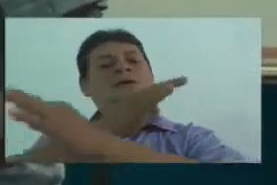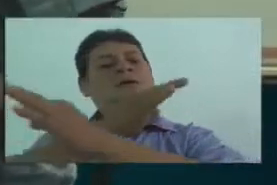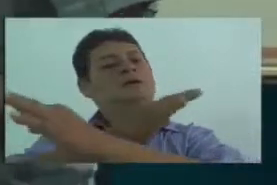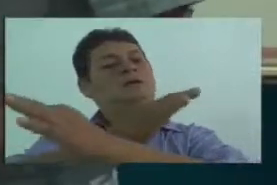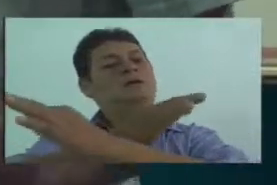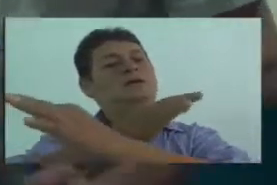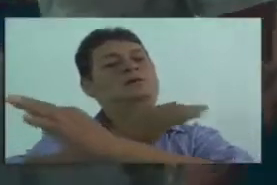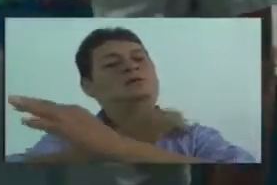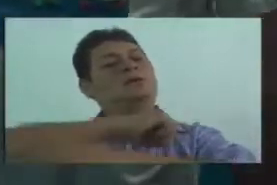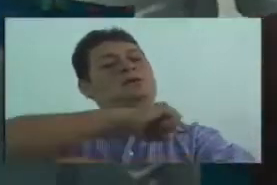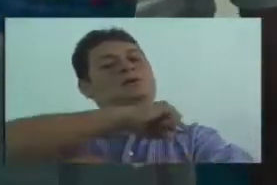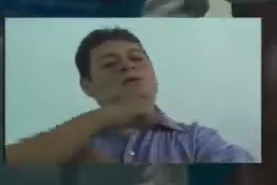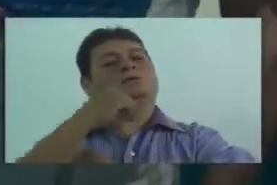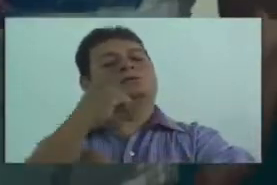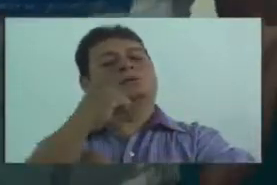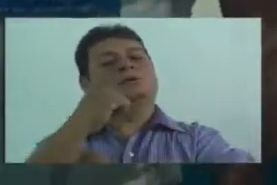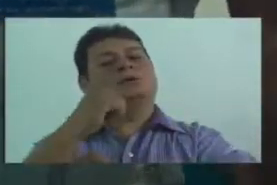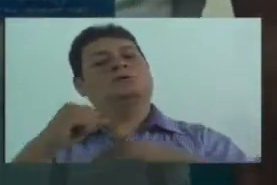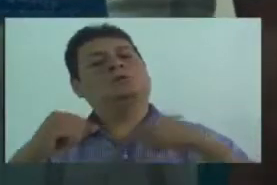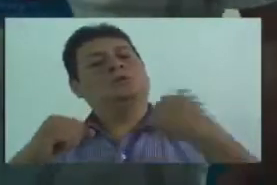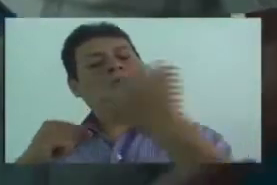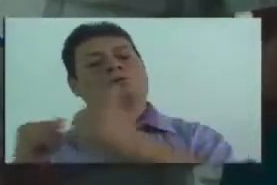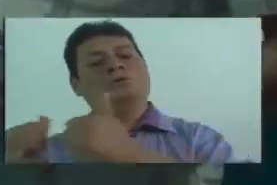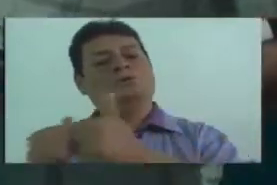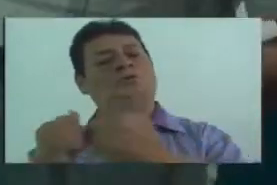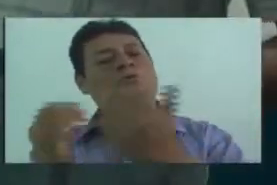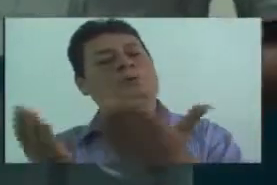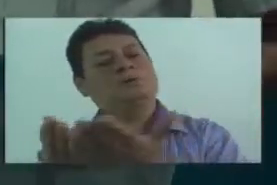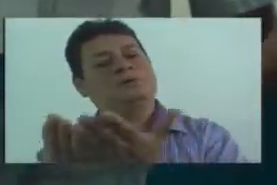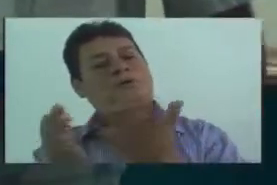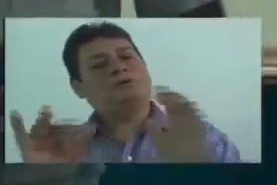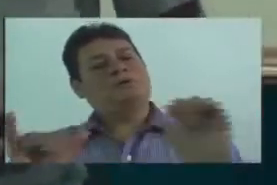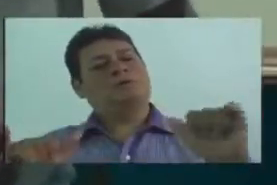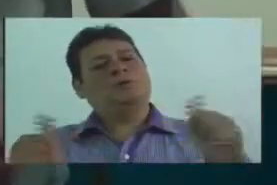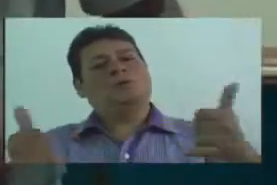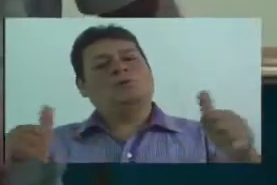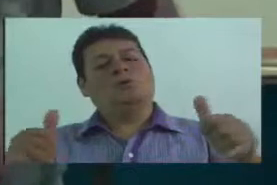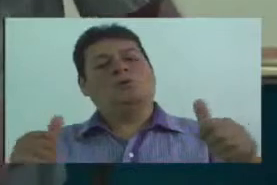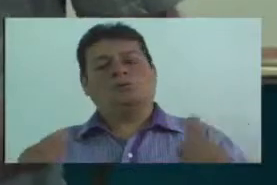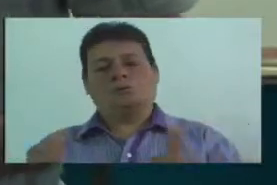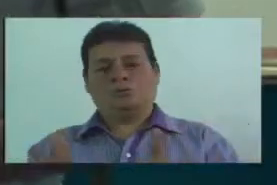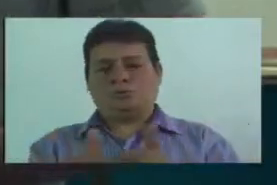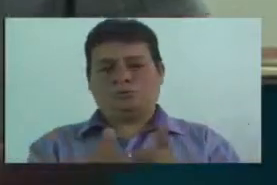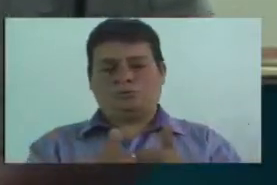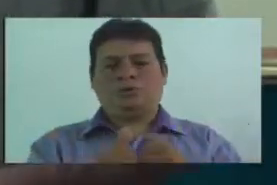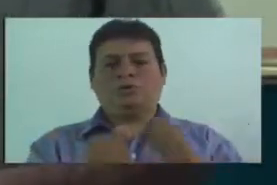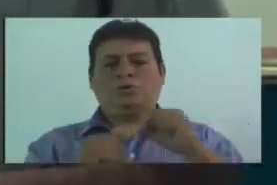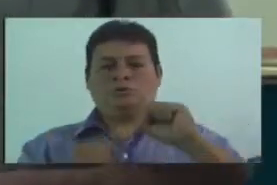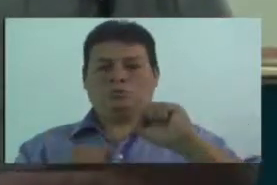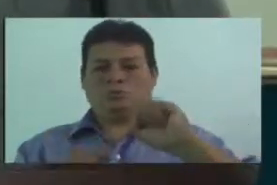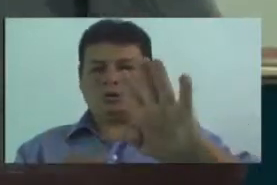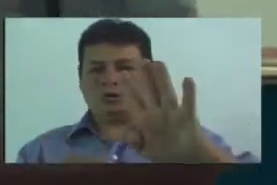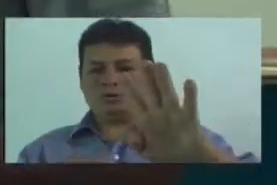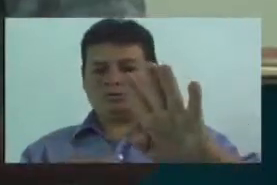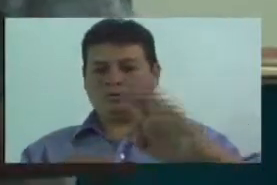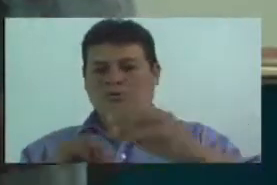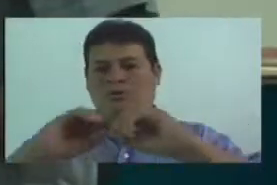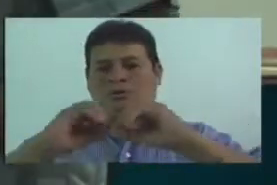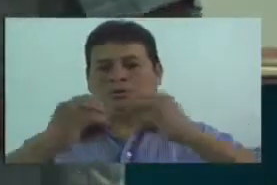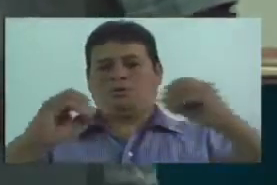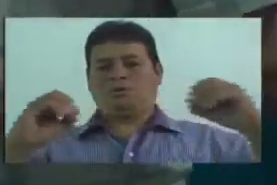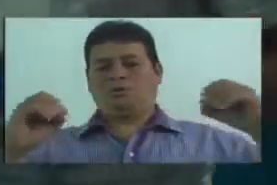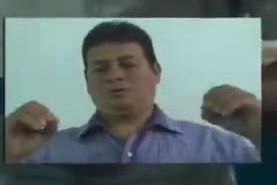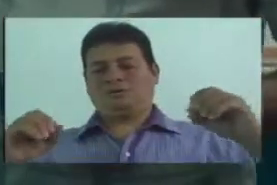no pienso arriesgarme para nada. Tenemos cuatro tipos de oraciones acá. Vamos a